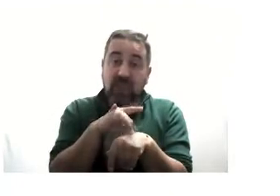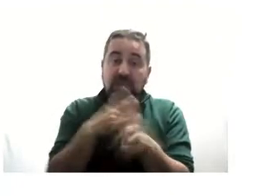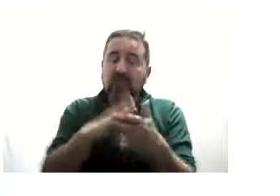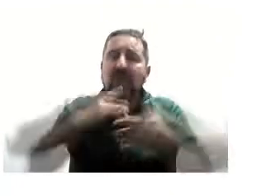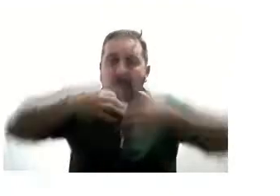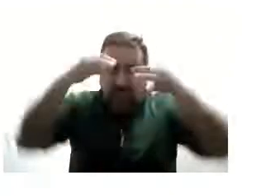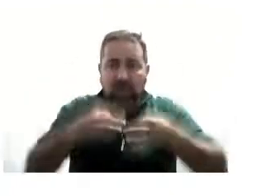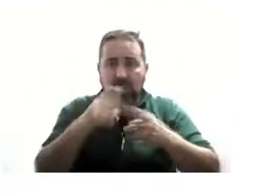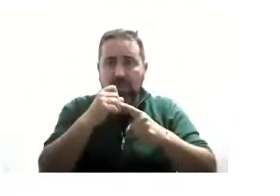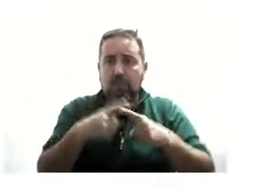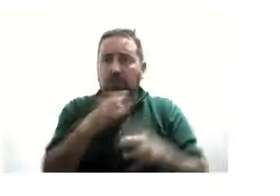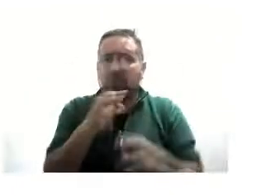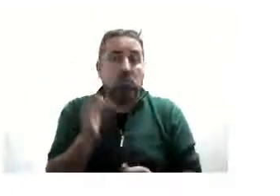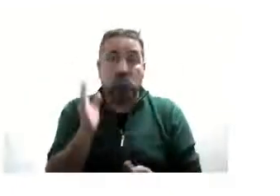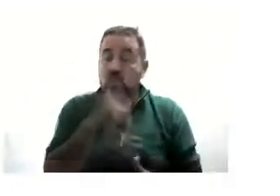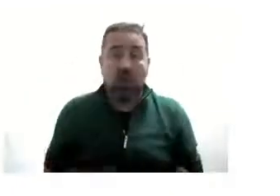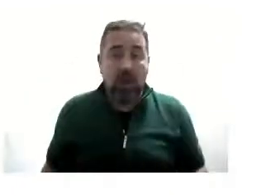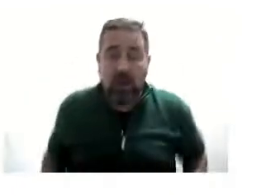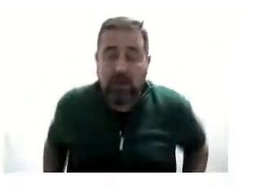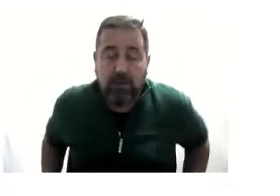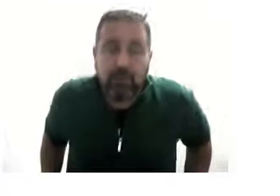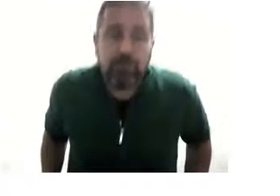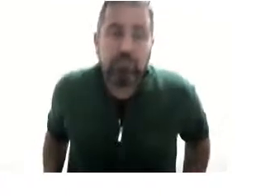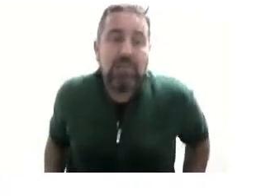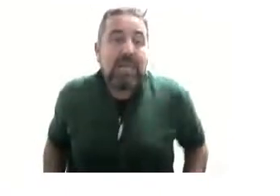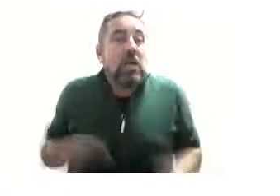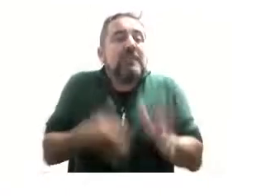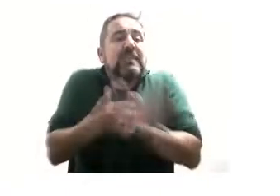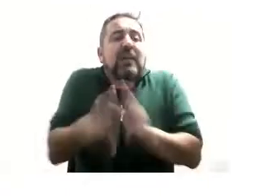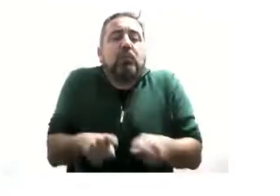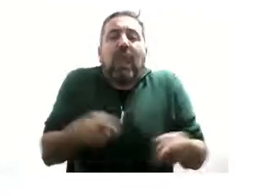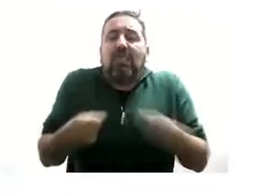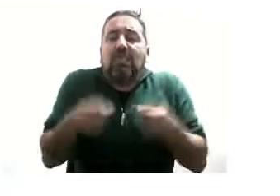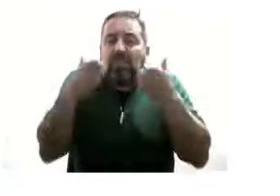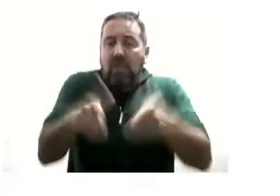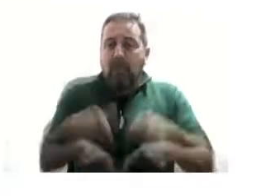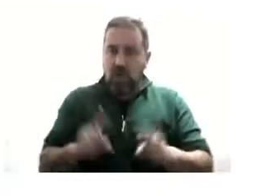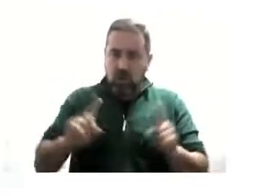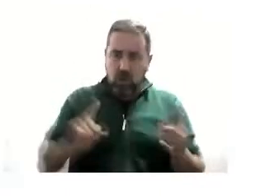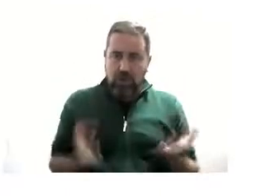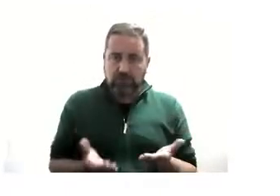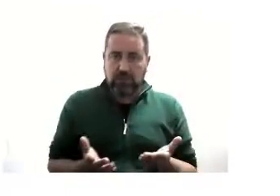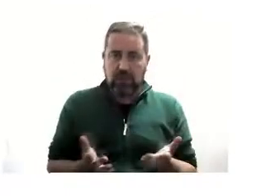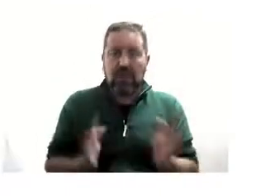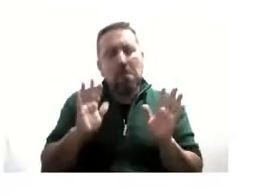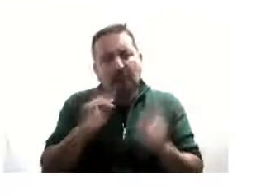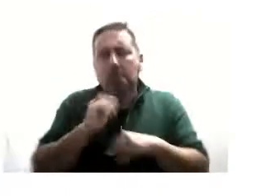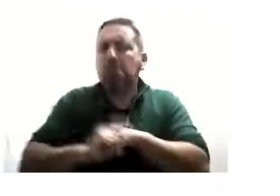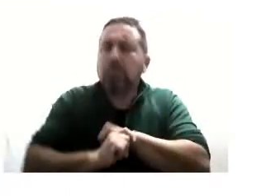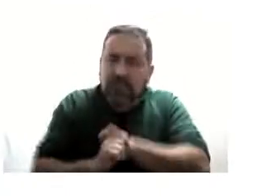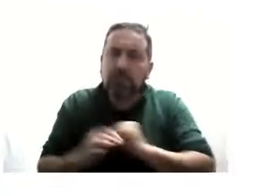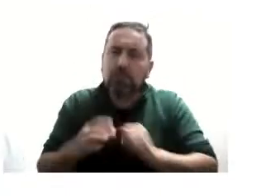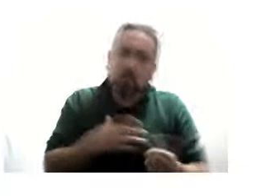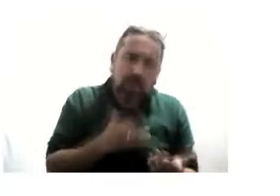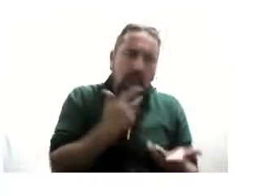garantías, esto no es una tienda, pero sí que tenemos algunas pistas que nos ayudan a predecir de